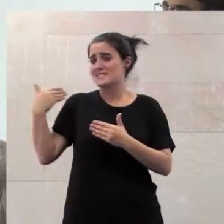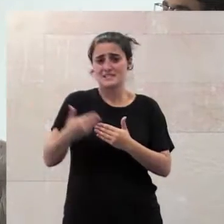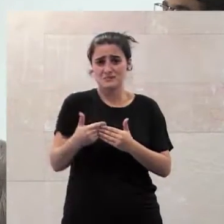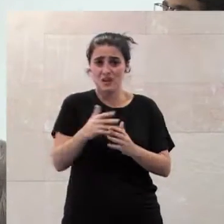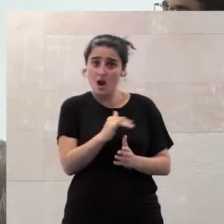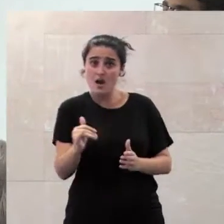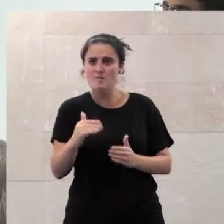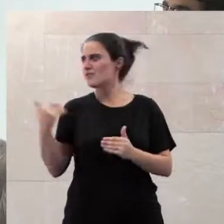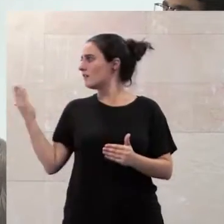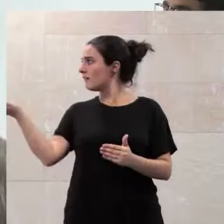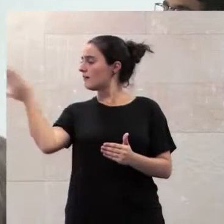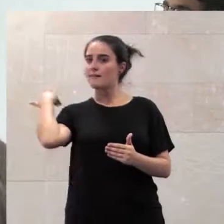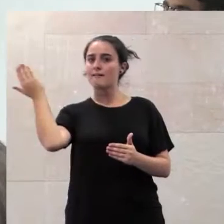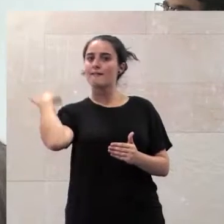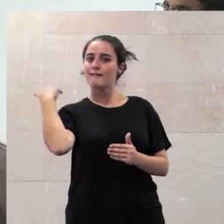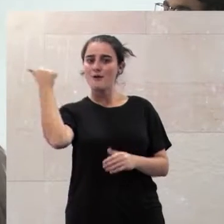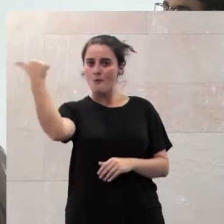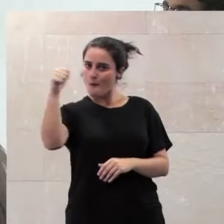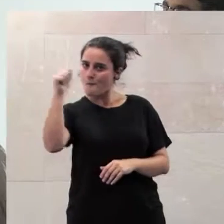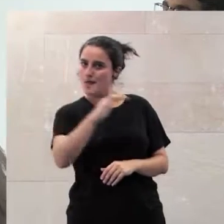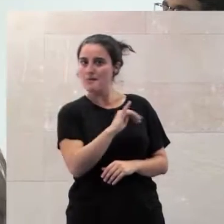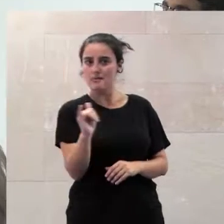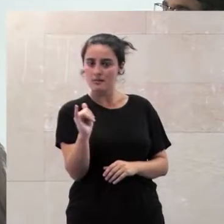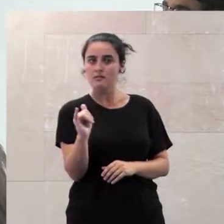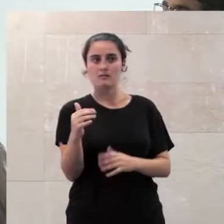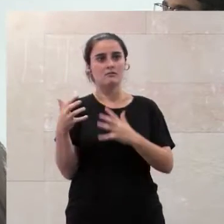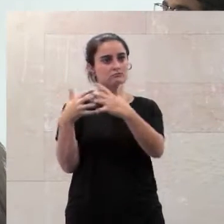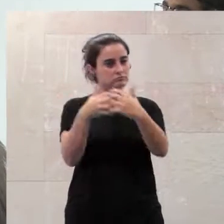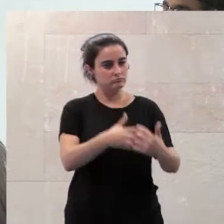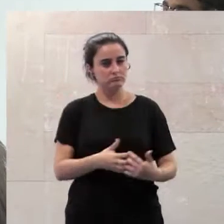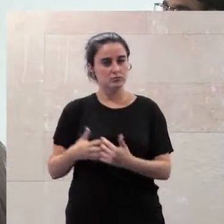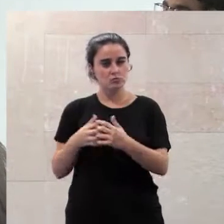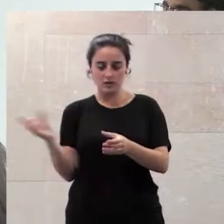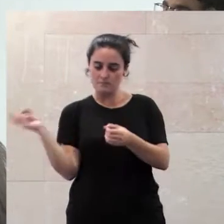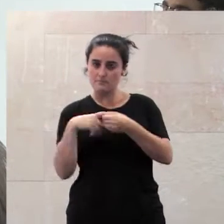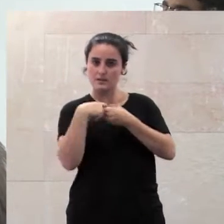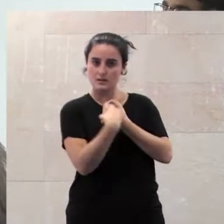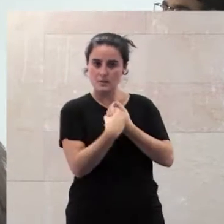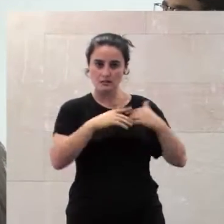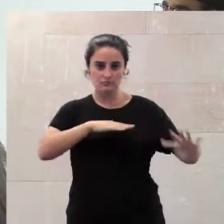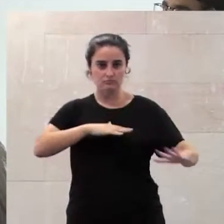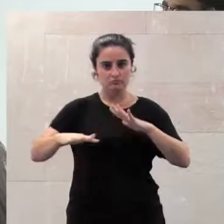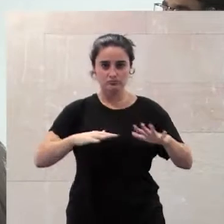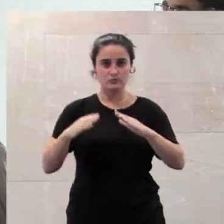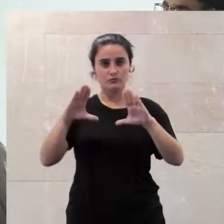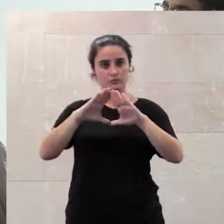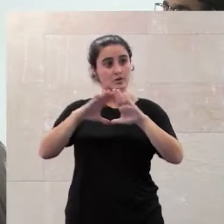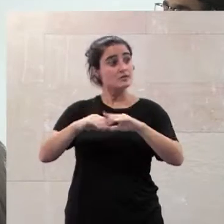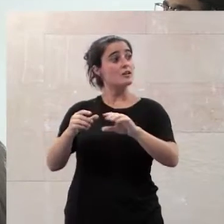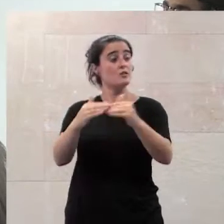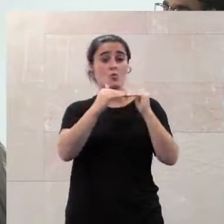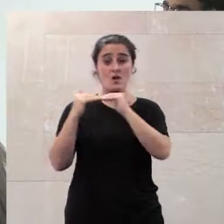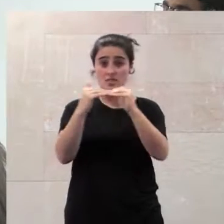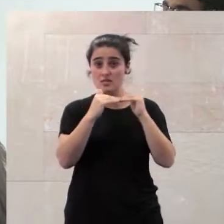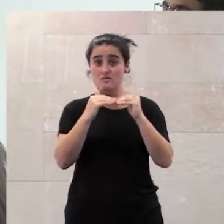es muy interesante descubrir que en el pasado también ha habido hombres que se han unido a la lucha de la igualdad